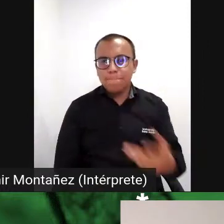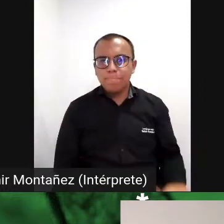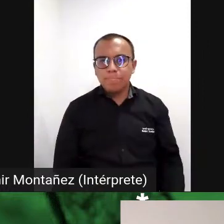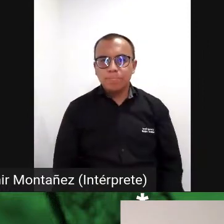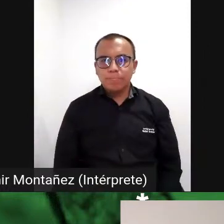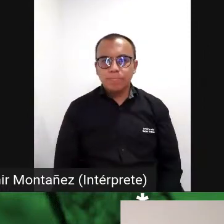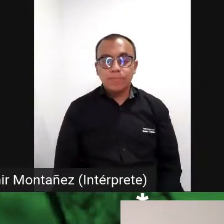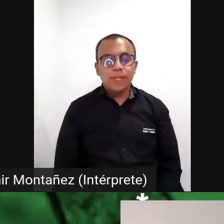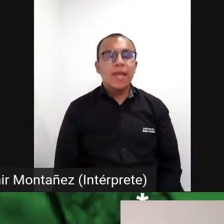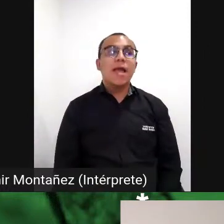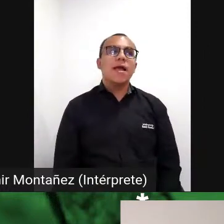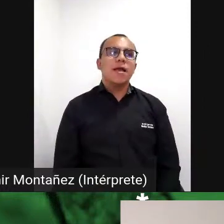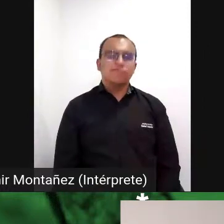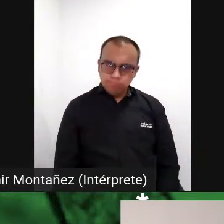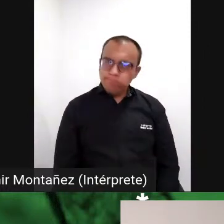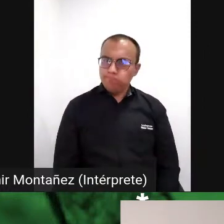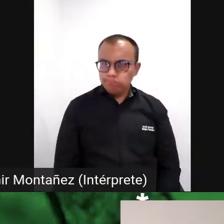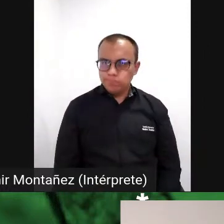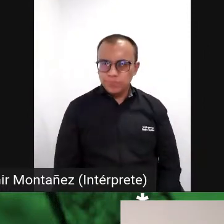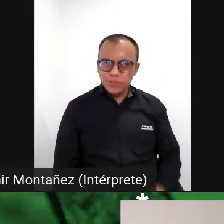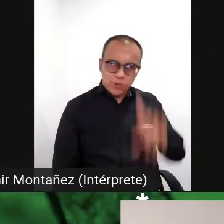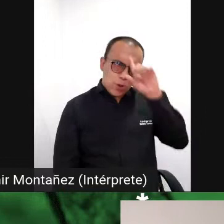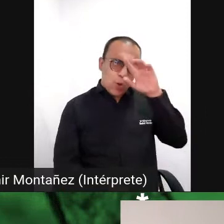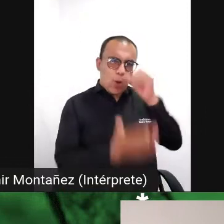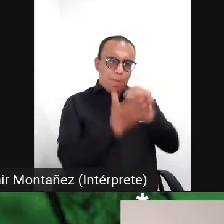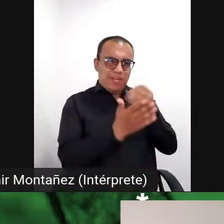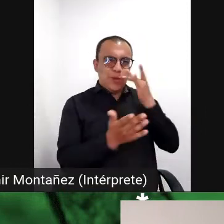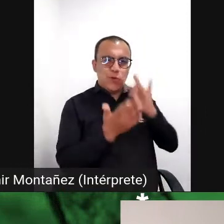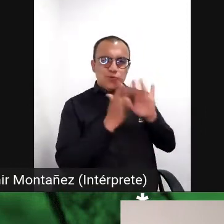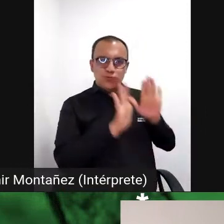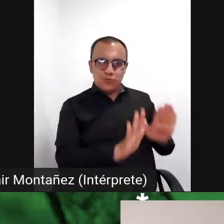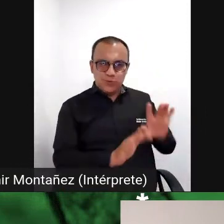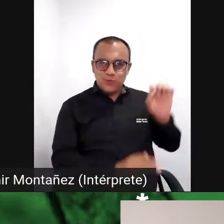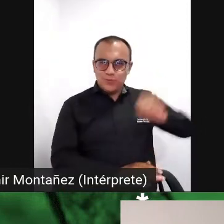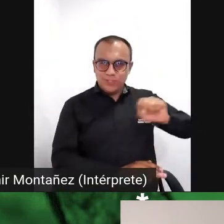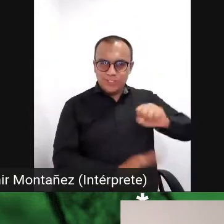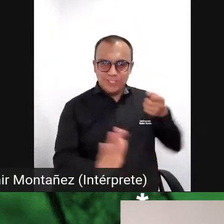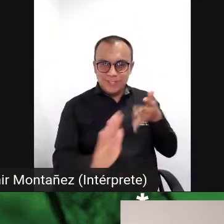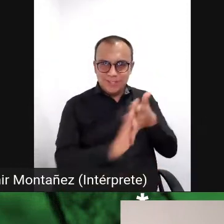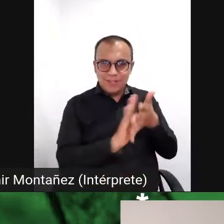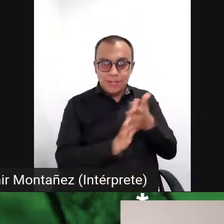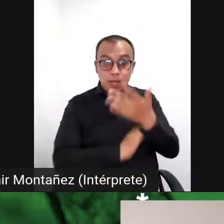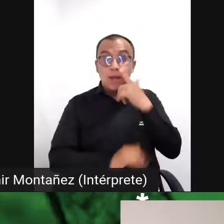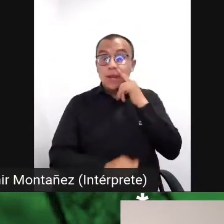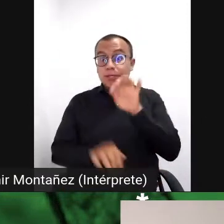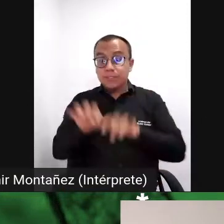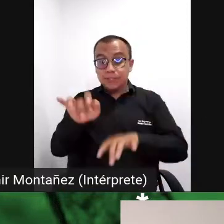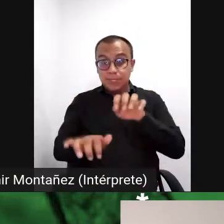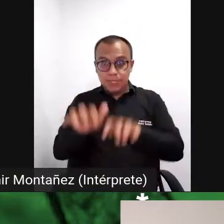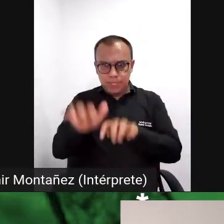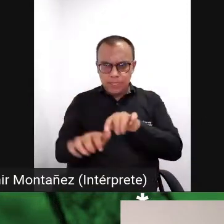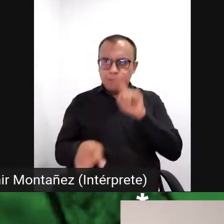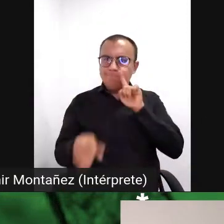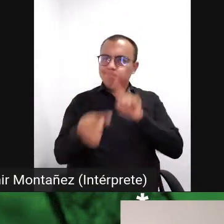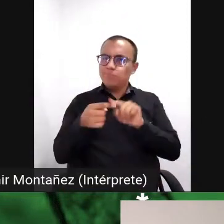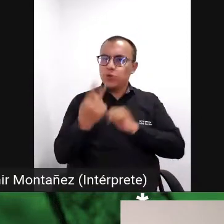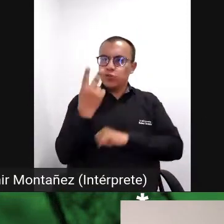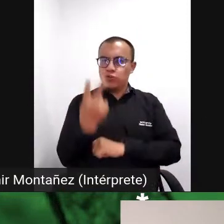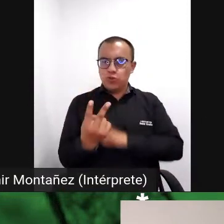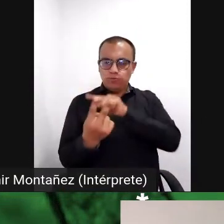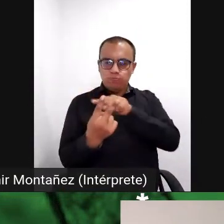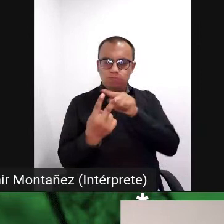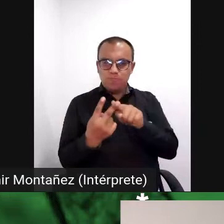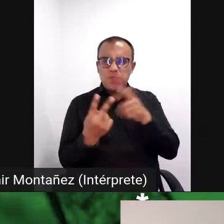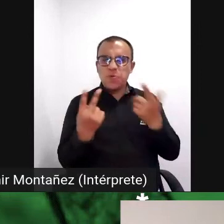Vale, sí, ese comentario es muy pertinente. Desde el comienzo la Secretaría tuvo la idea de que se hicieran dos ediciones, una